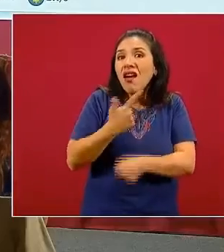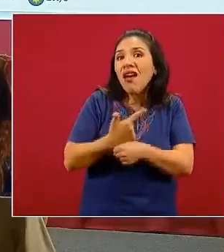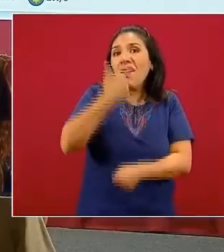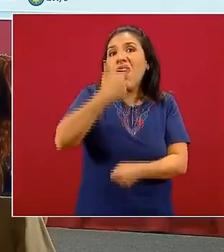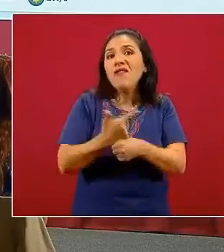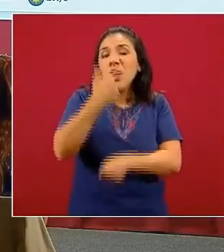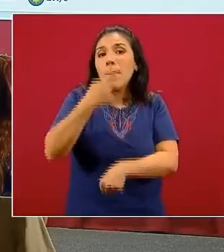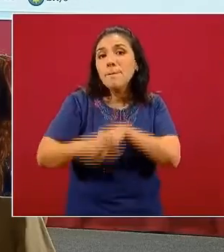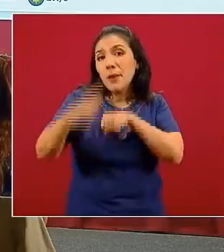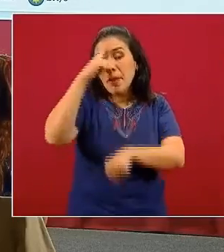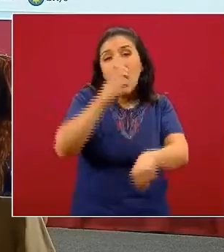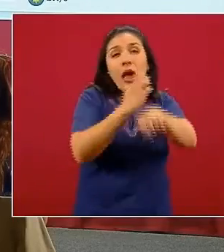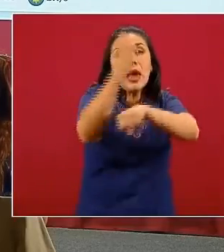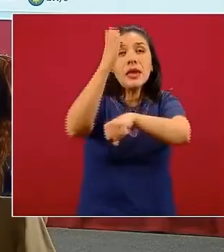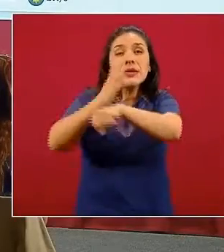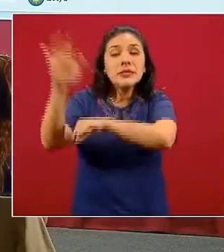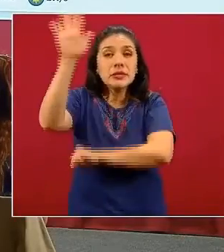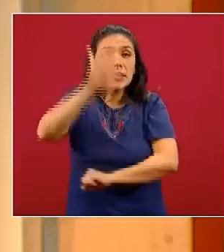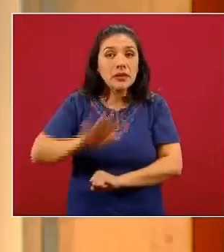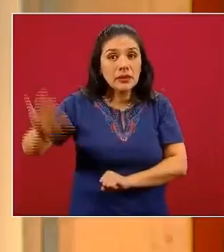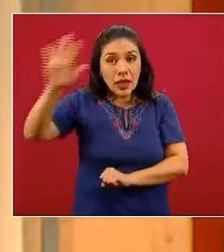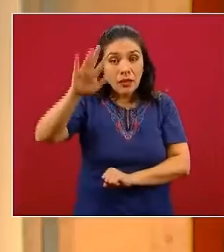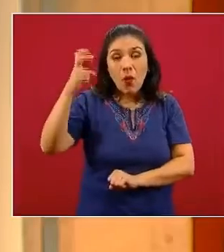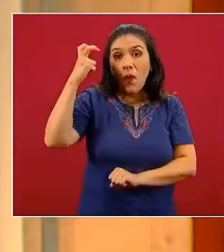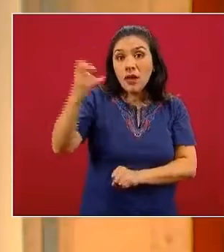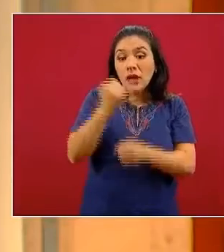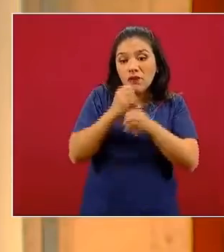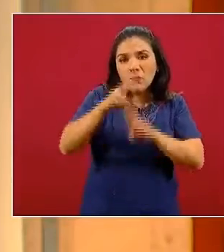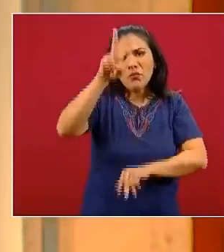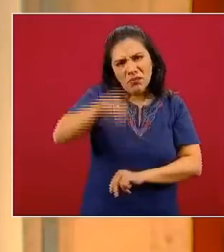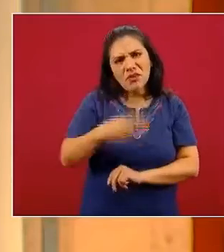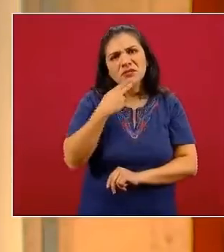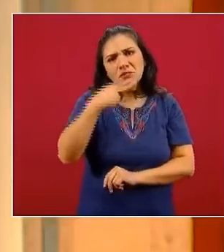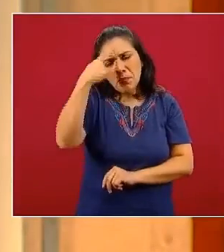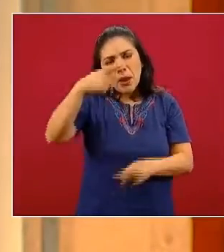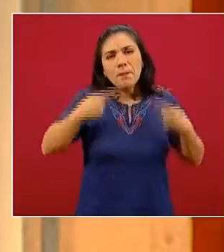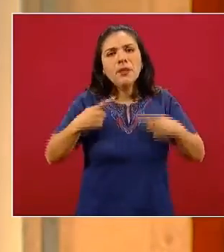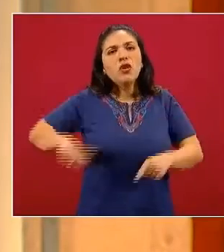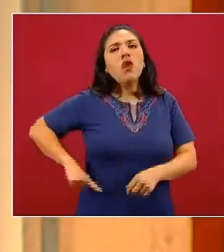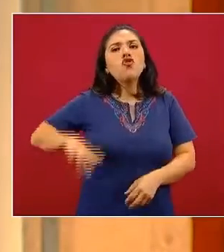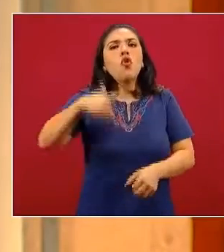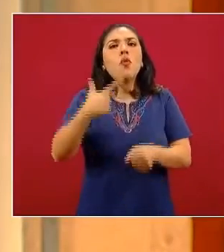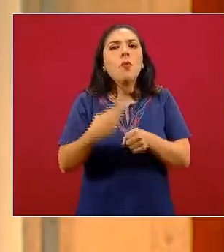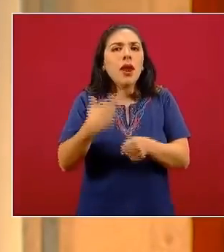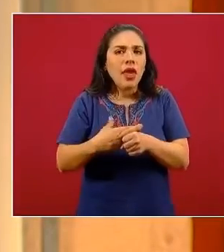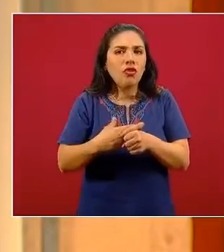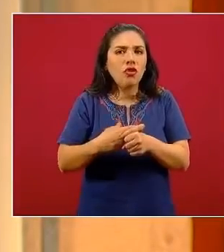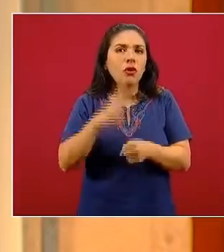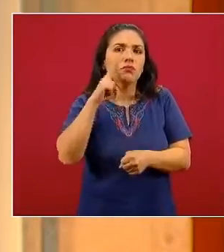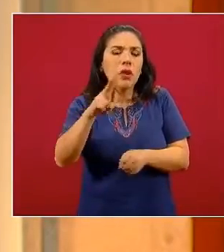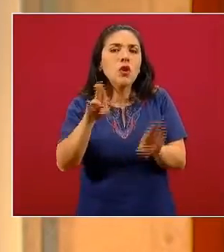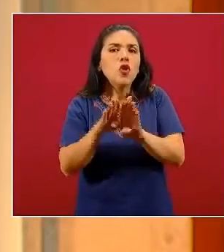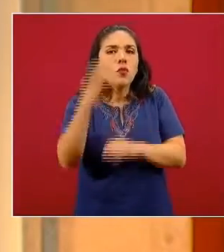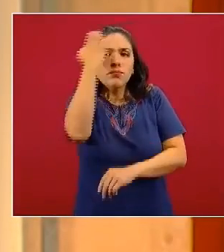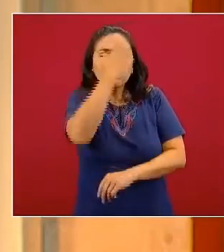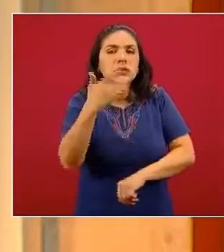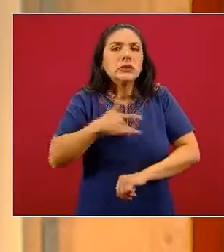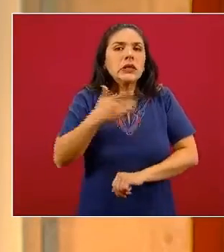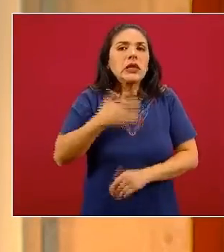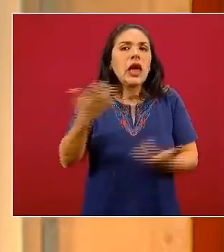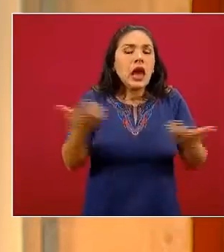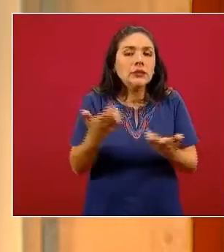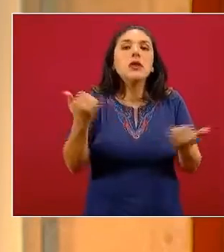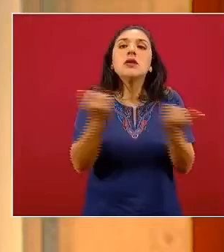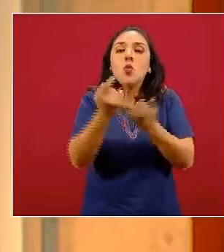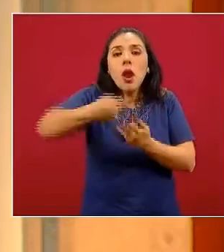para las entidades federativas. Esta información es útil para los gobernantes de las entidades federativas, pero también es útil para